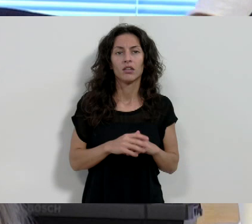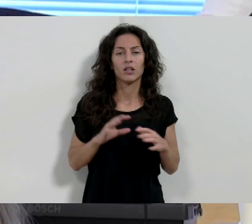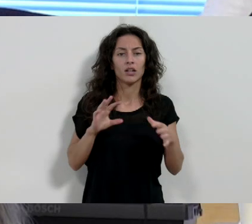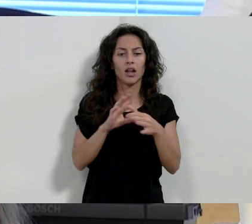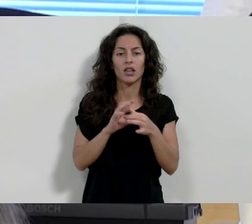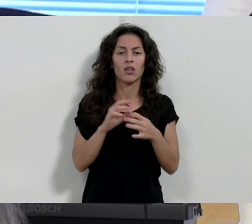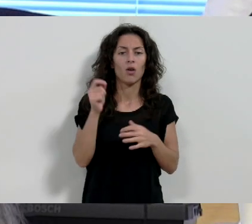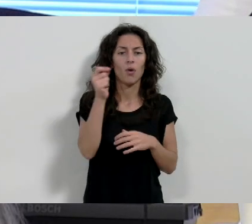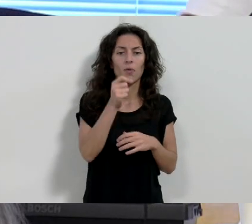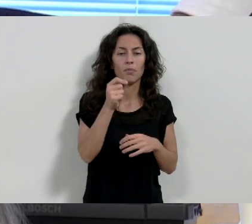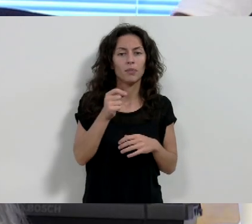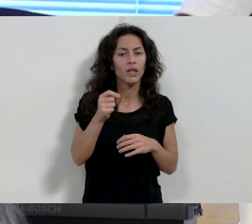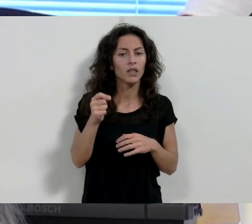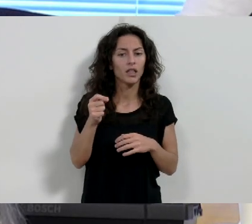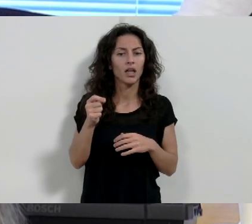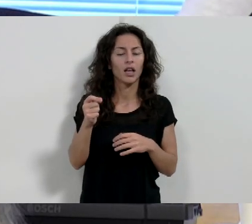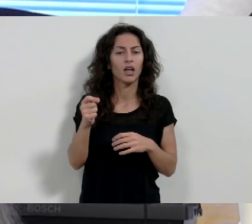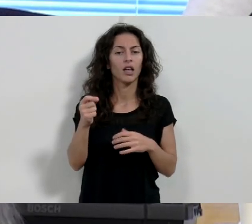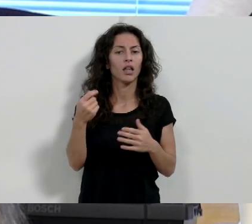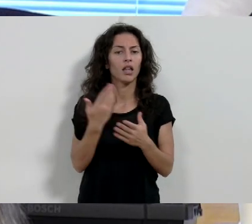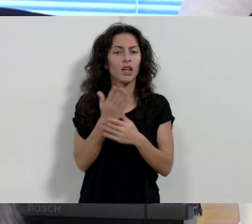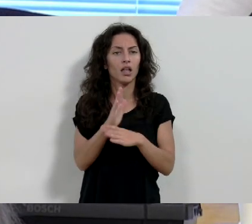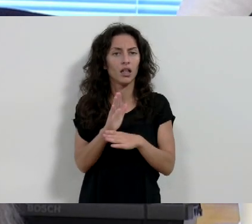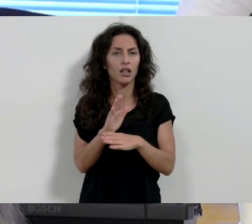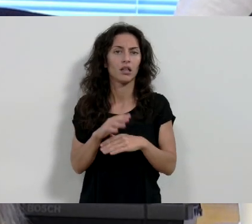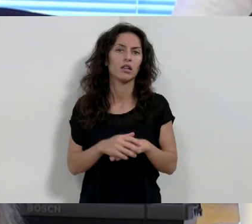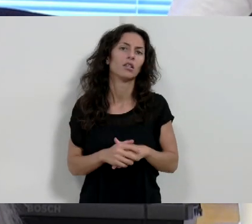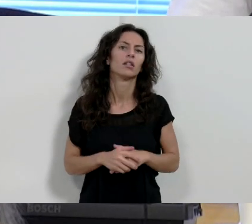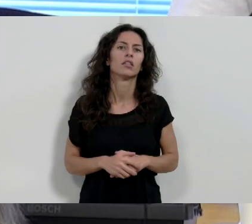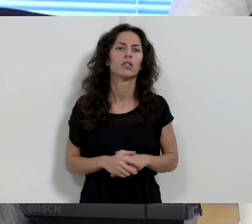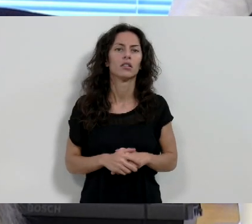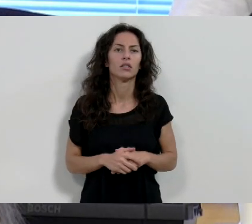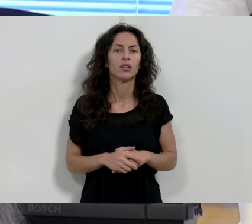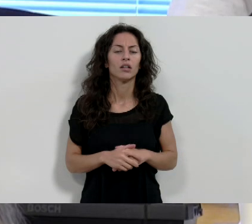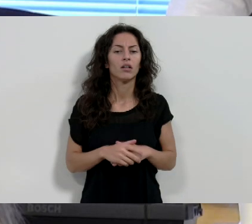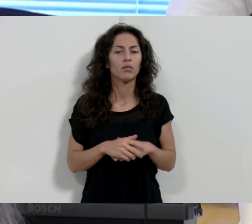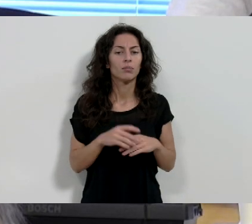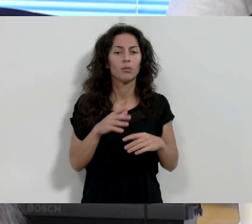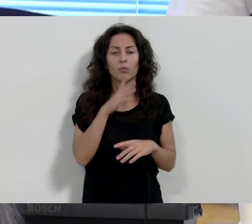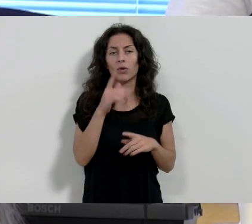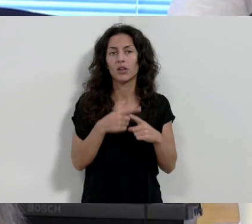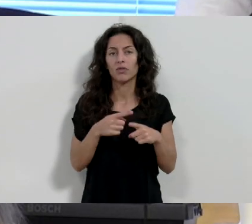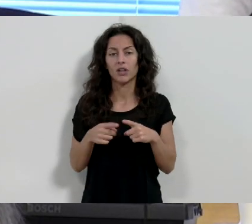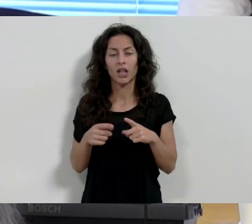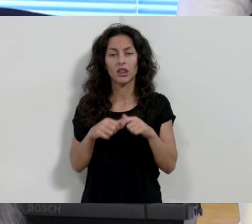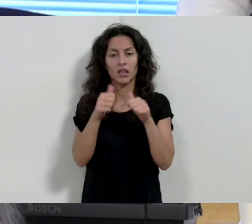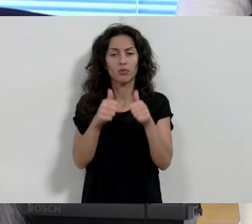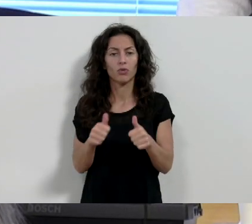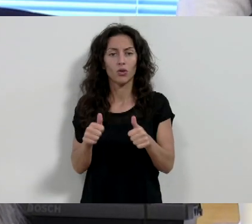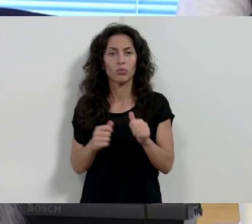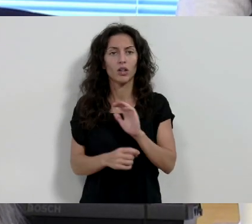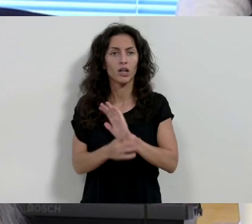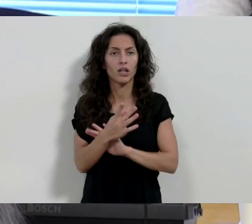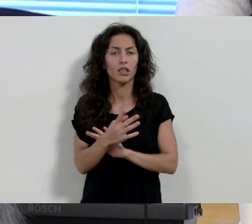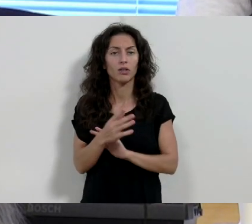formular para su moción, que no requieran de gasto alguno, que también las hay. Hay fórmulas creativas, la mediación es una